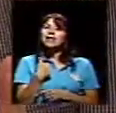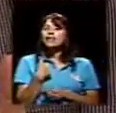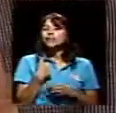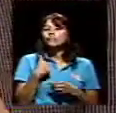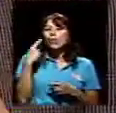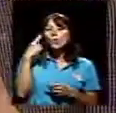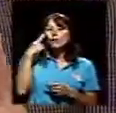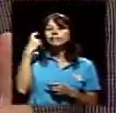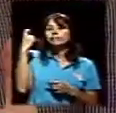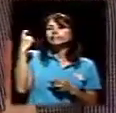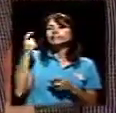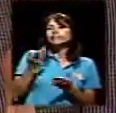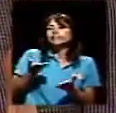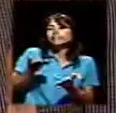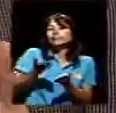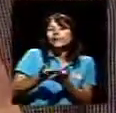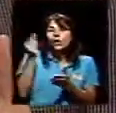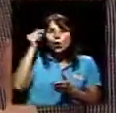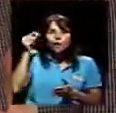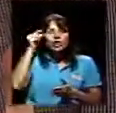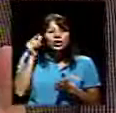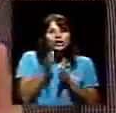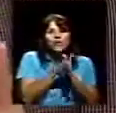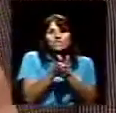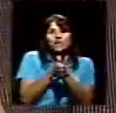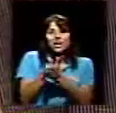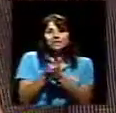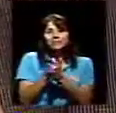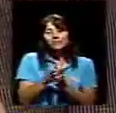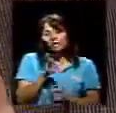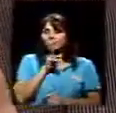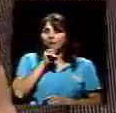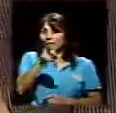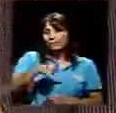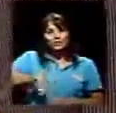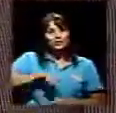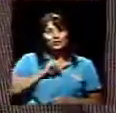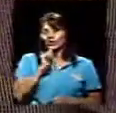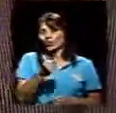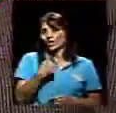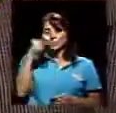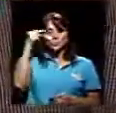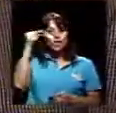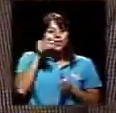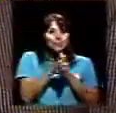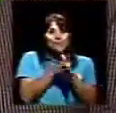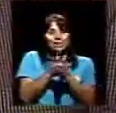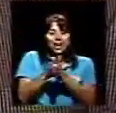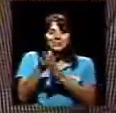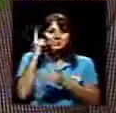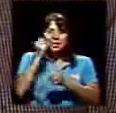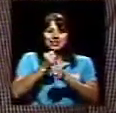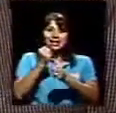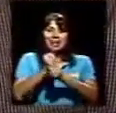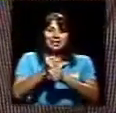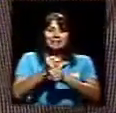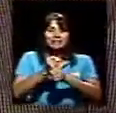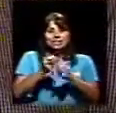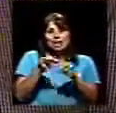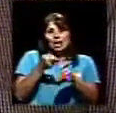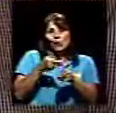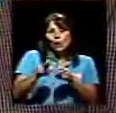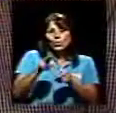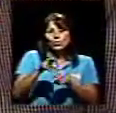eficaz. Efectivamente no lo tenemos, sobre todo para tareas del mediano y largo plazo, y creo que